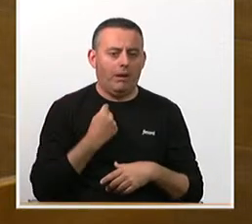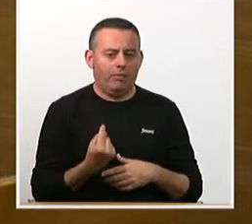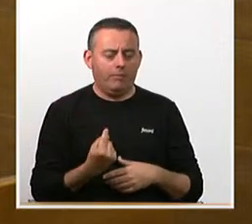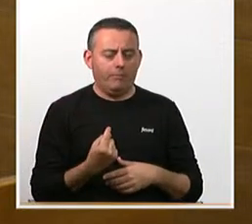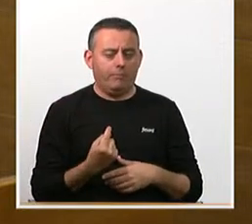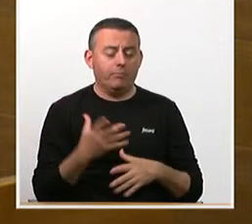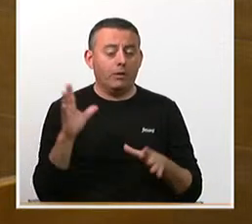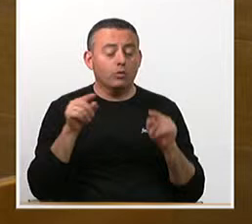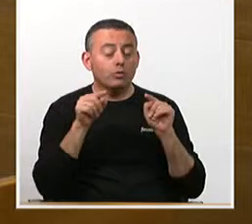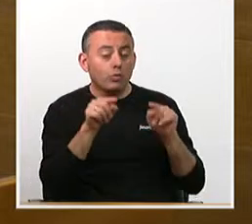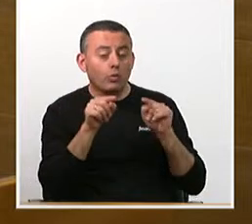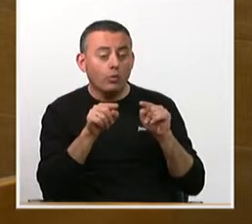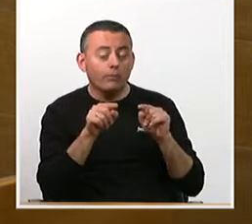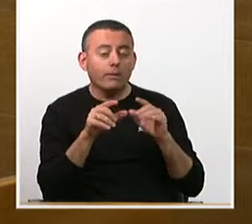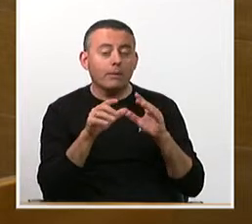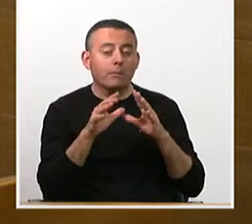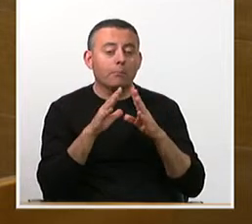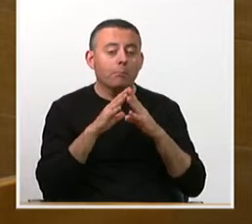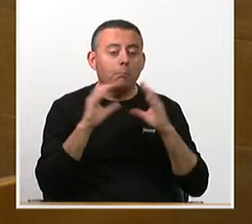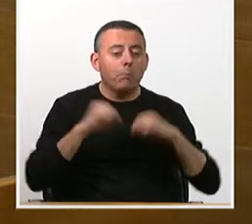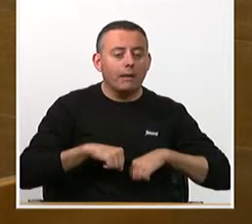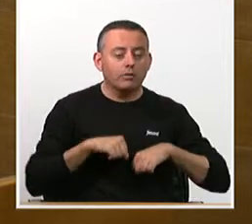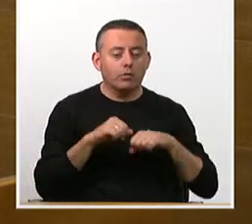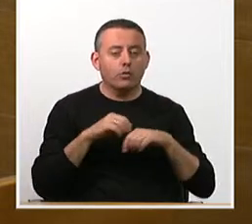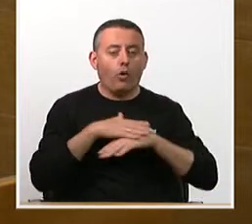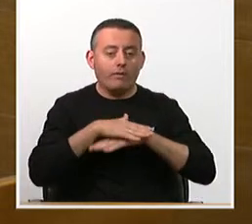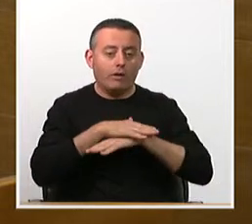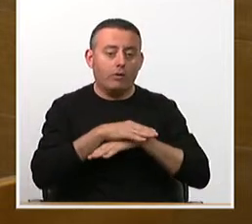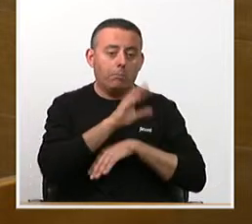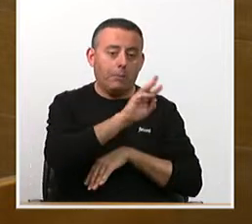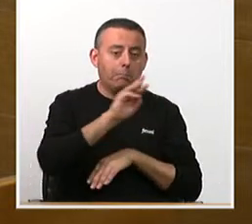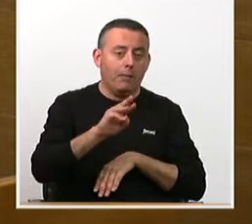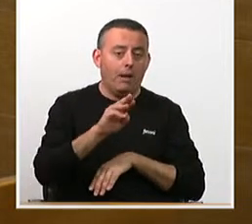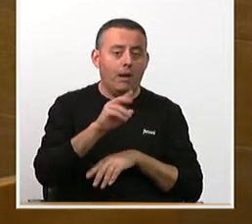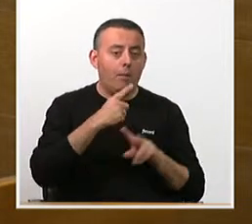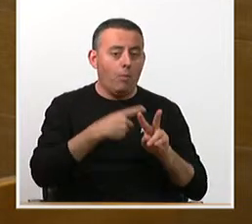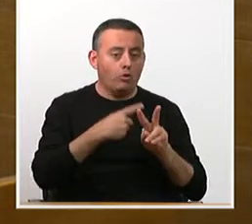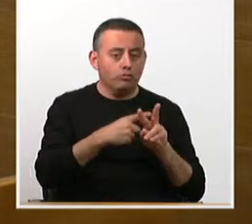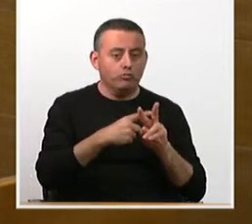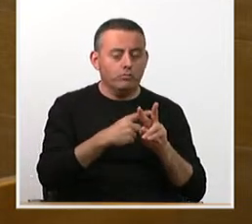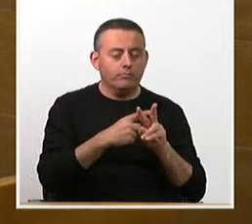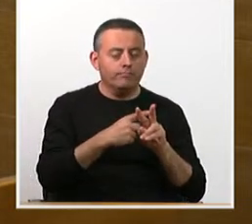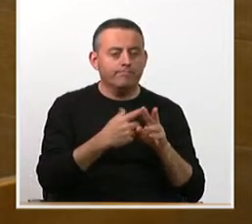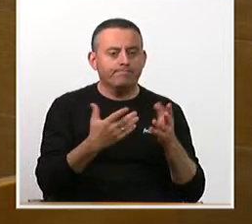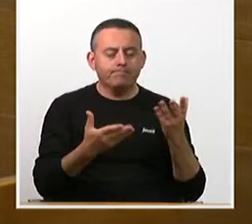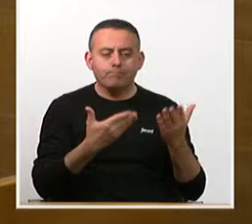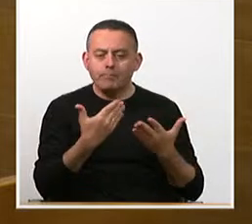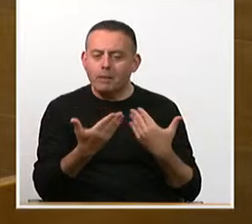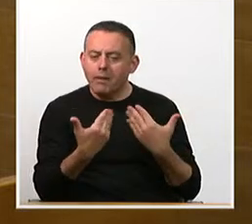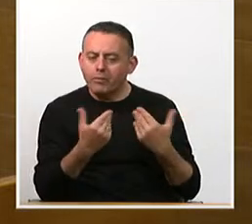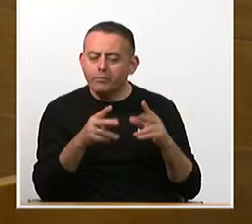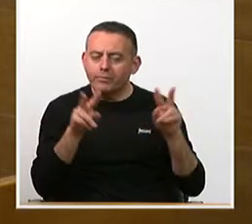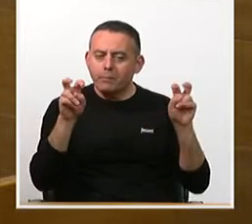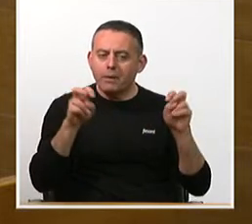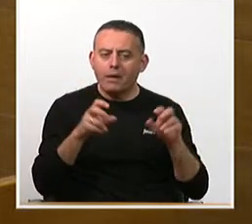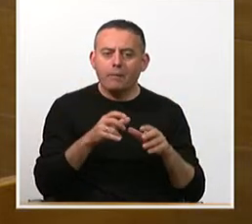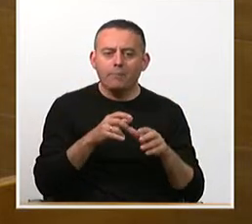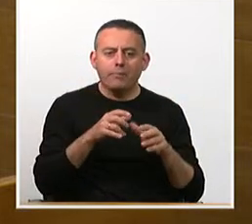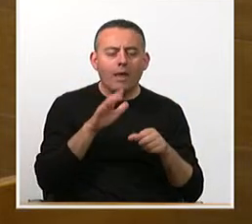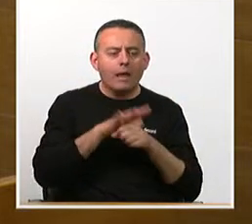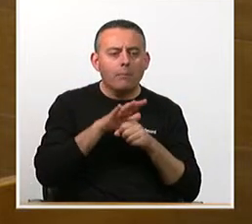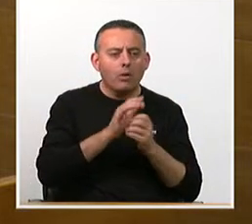puesto en manos de los negacionistas de vox la responsabilidad en áreas tan sensibles como la agricultura la cultura